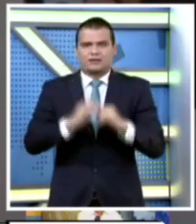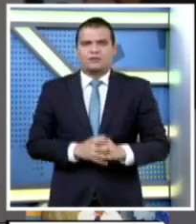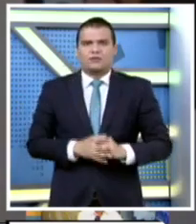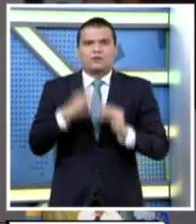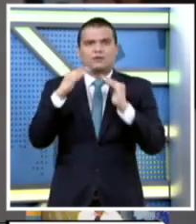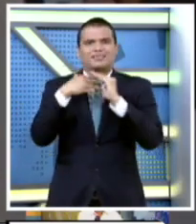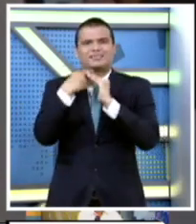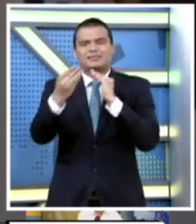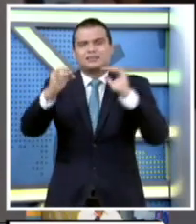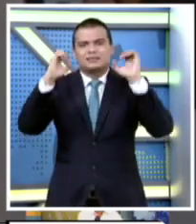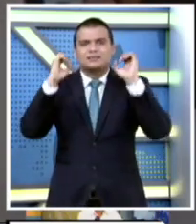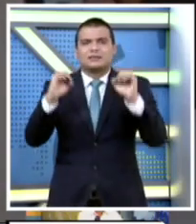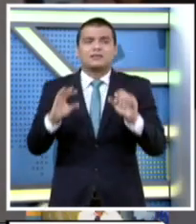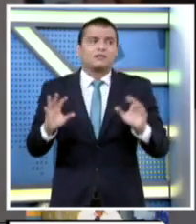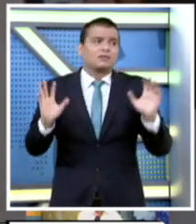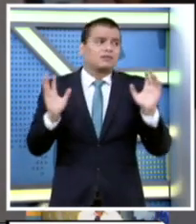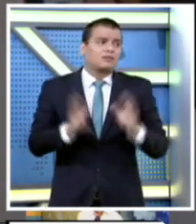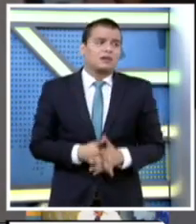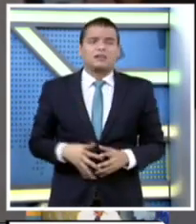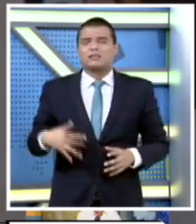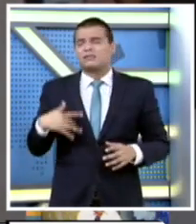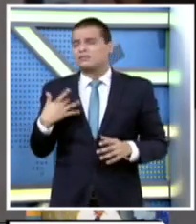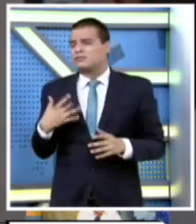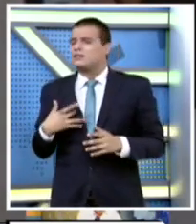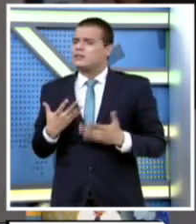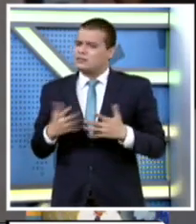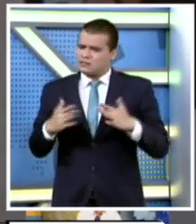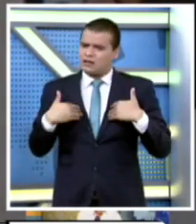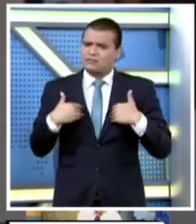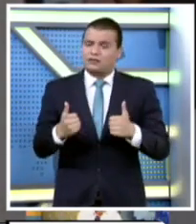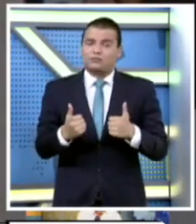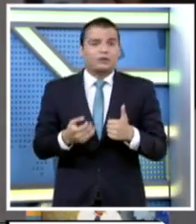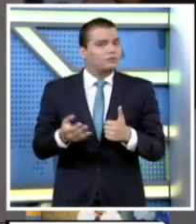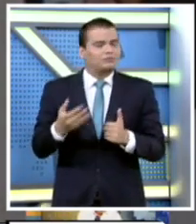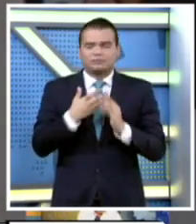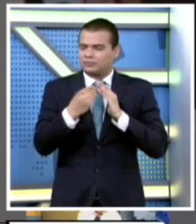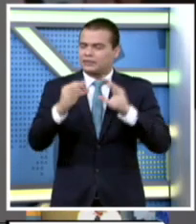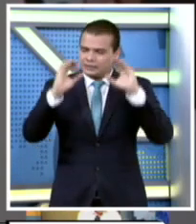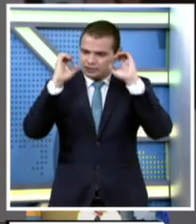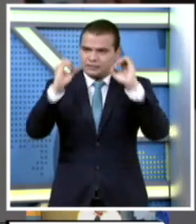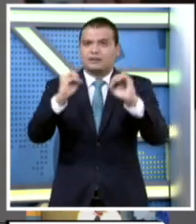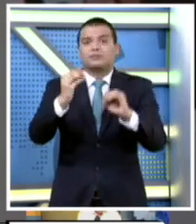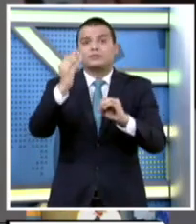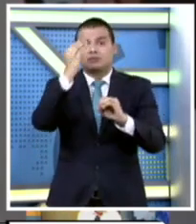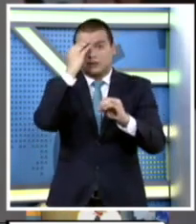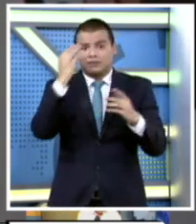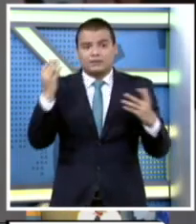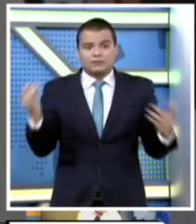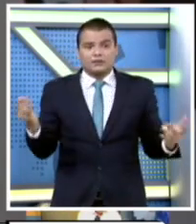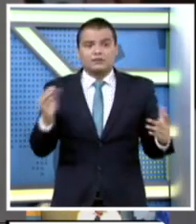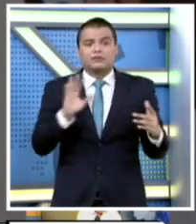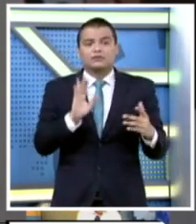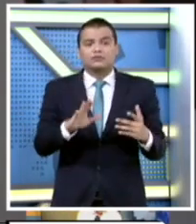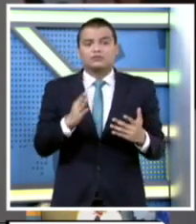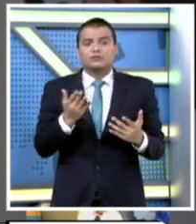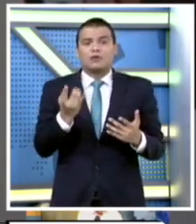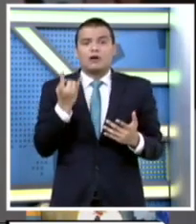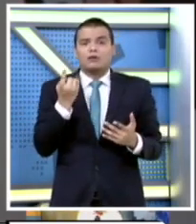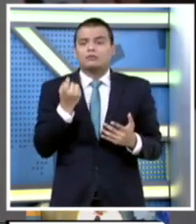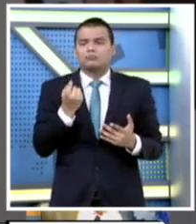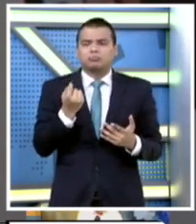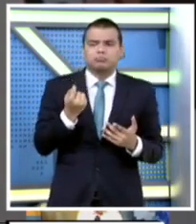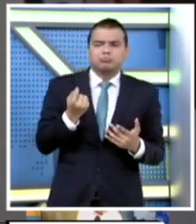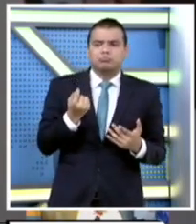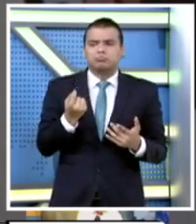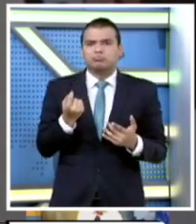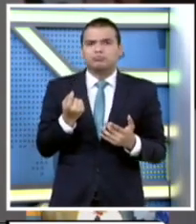casa. Así se sienta muy bien, porque esta también es una enfermedad que tiene una manifestación muy leve y donde las personas no